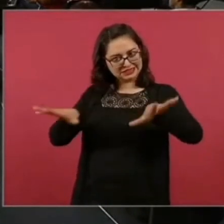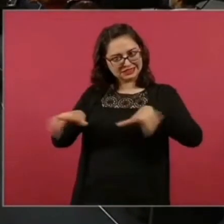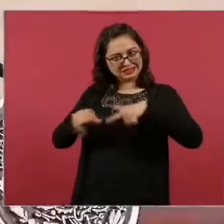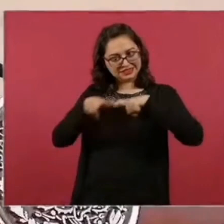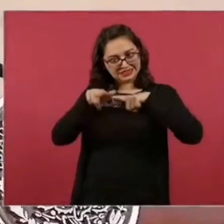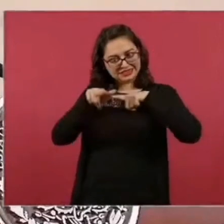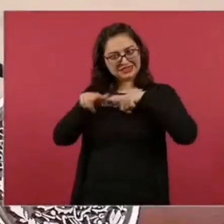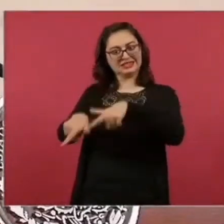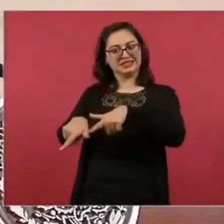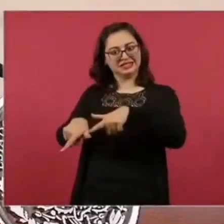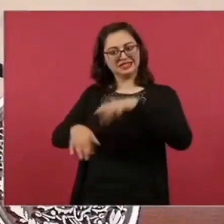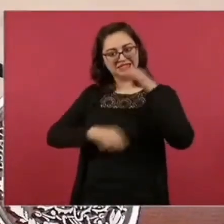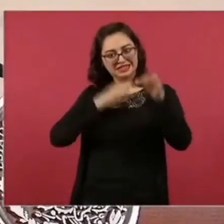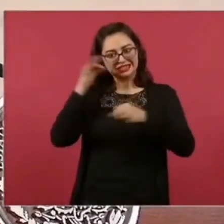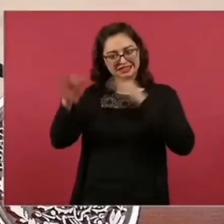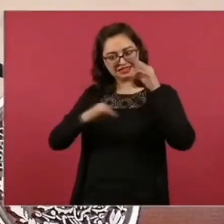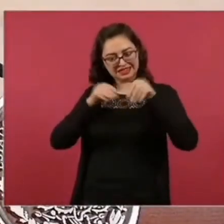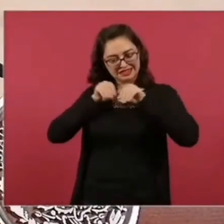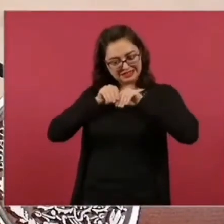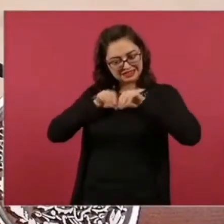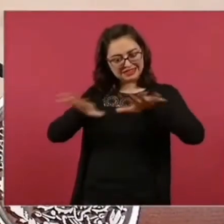con todos los medios.